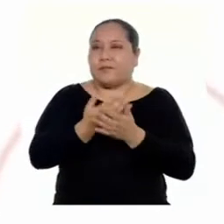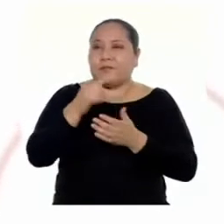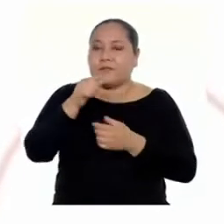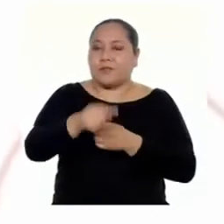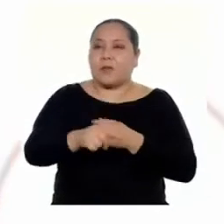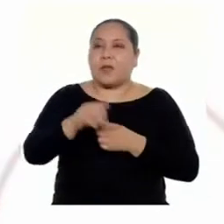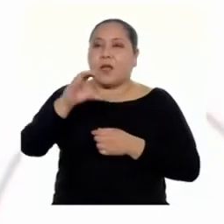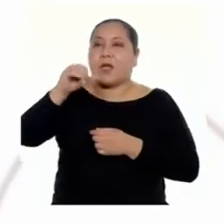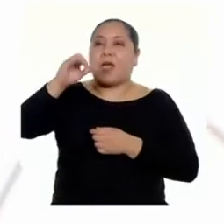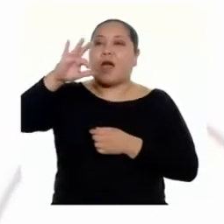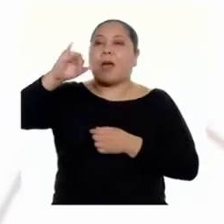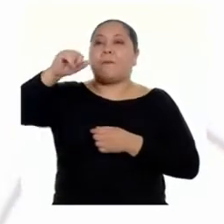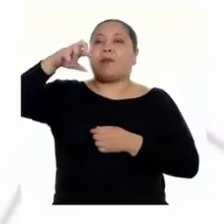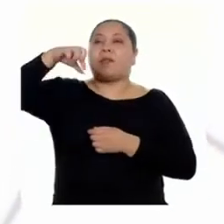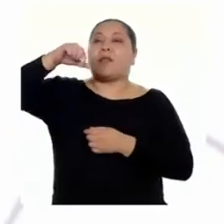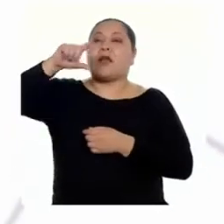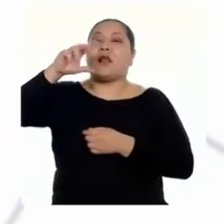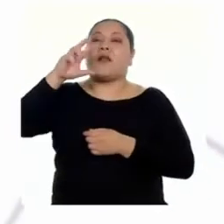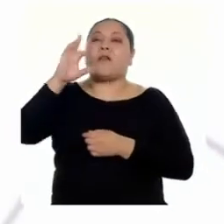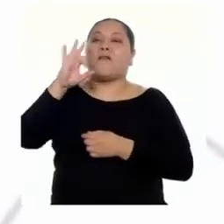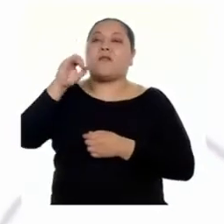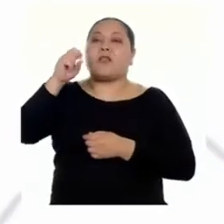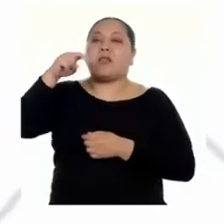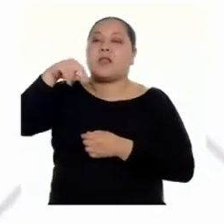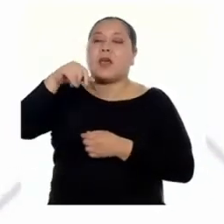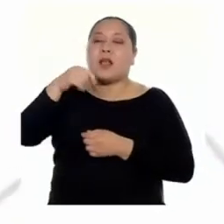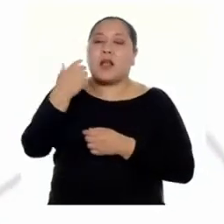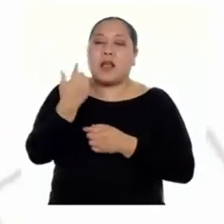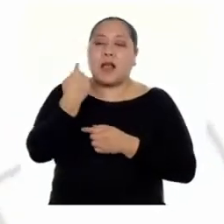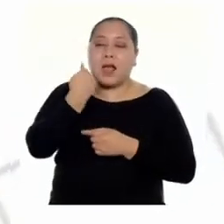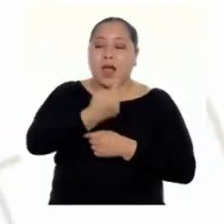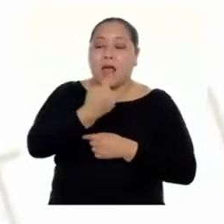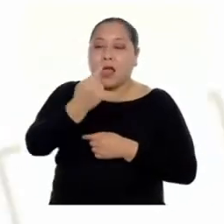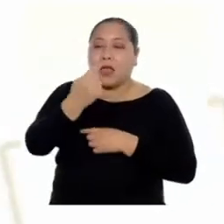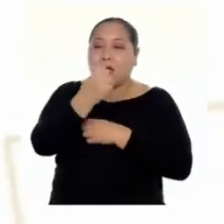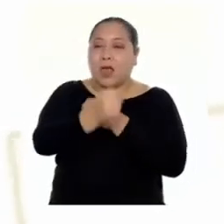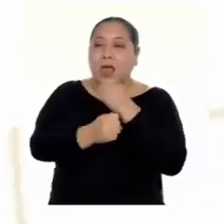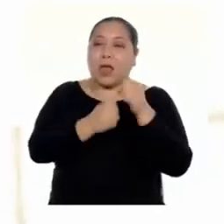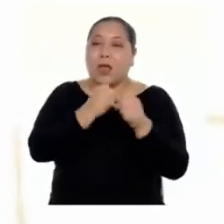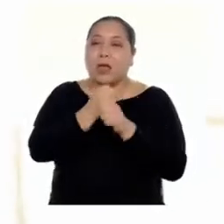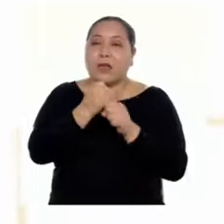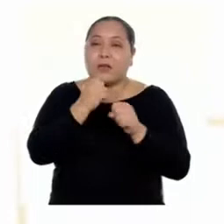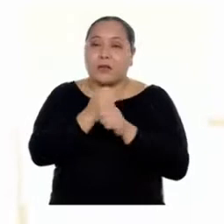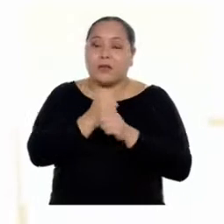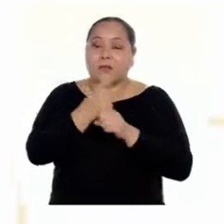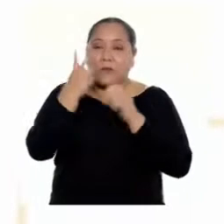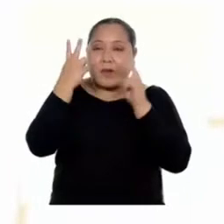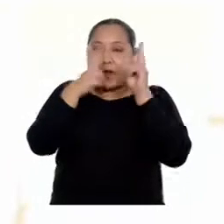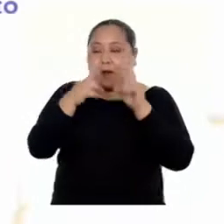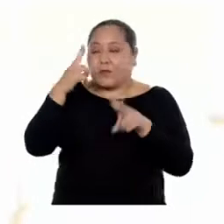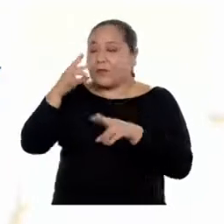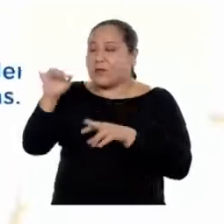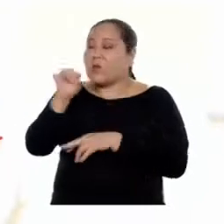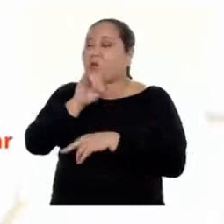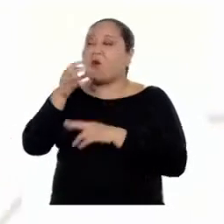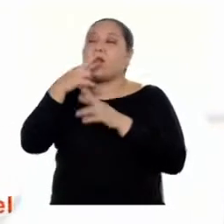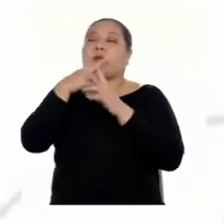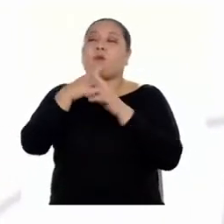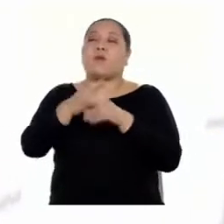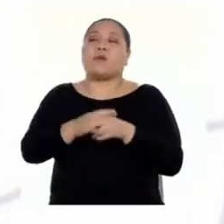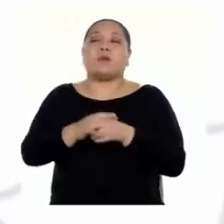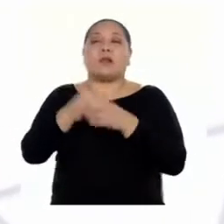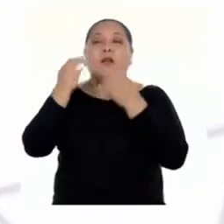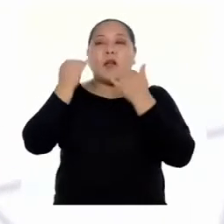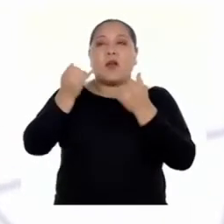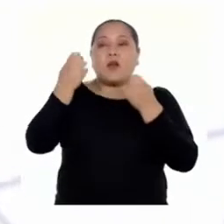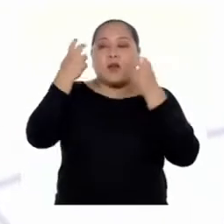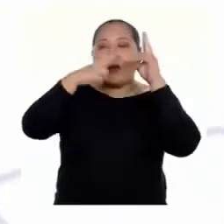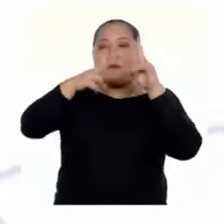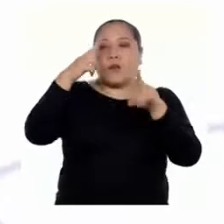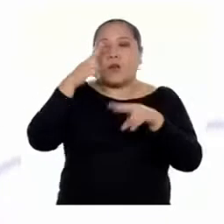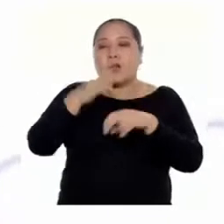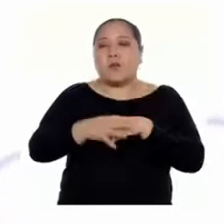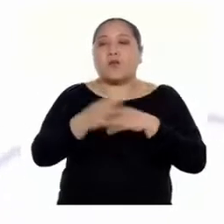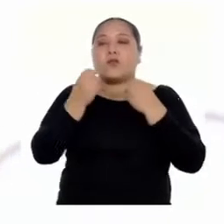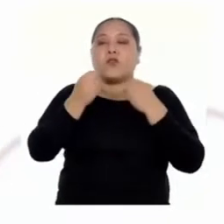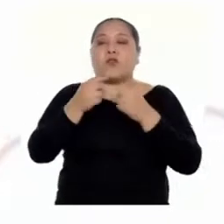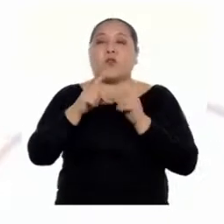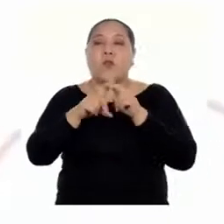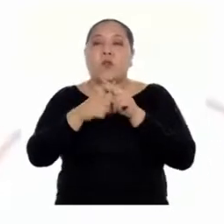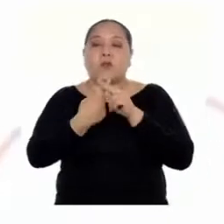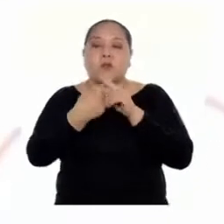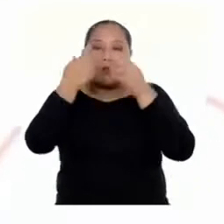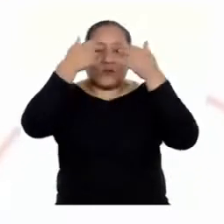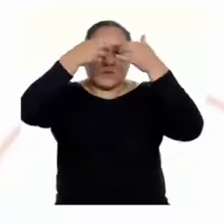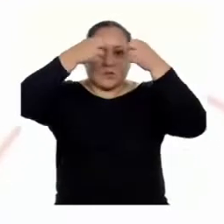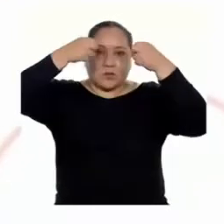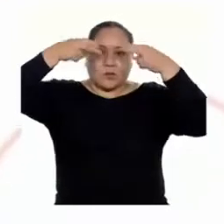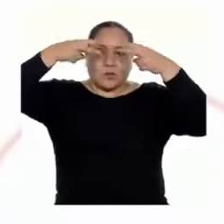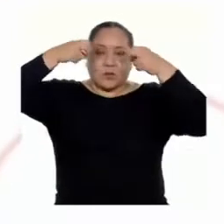el capital final por cada año y observaremos que obtenemos el mismo resultado. Ahora veamos nuestra situación inicial